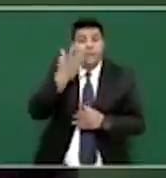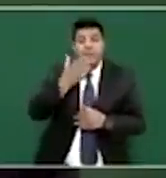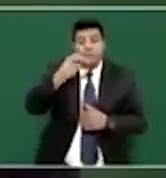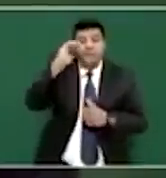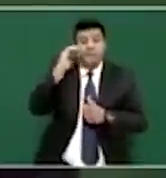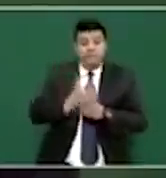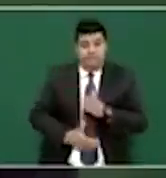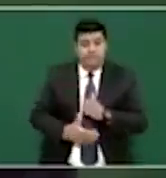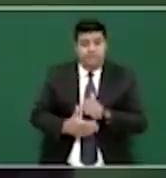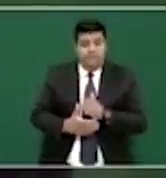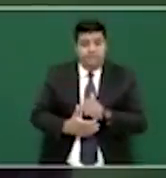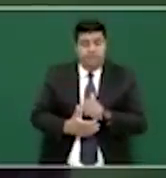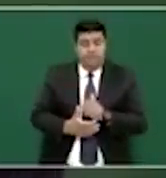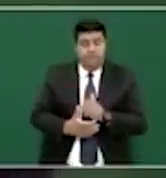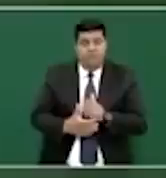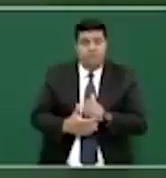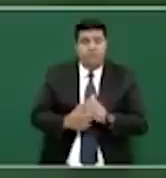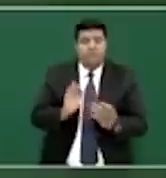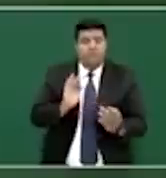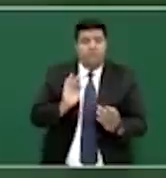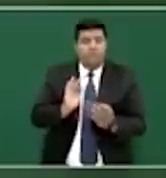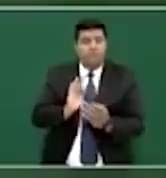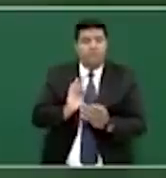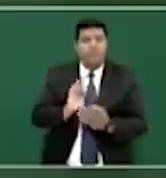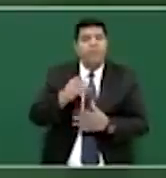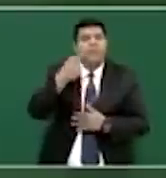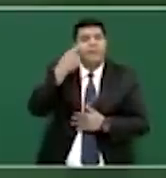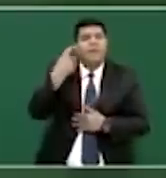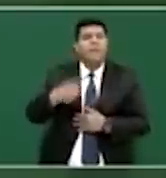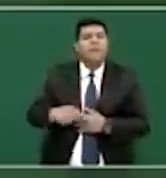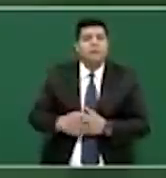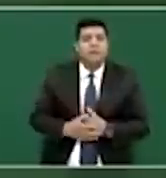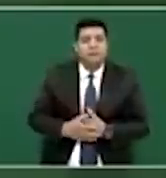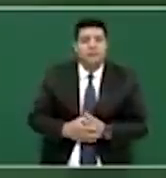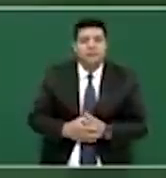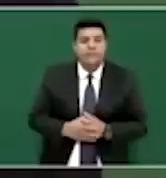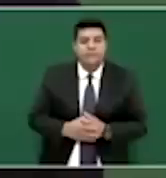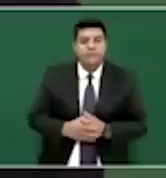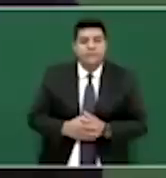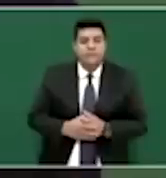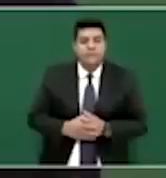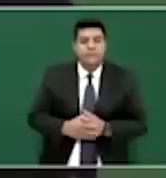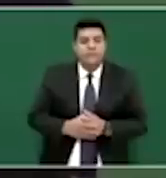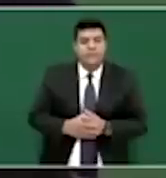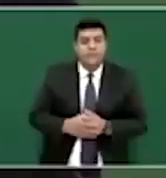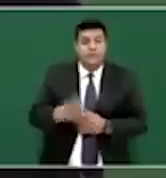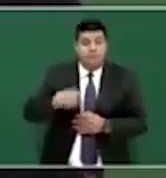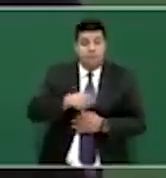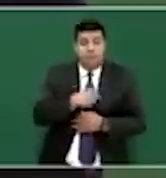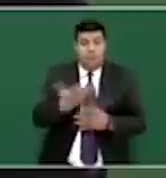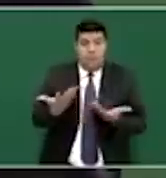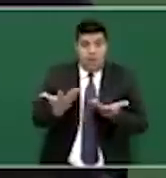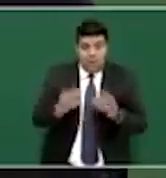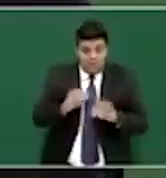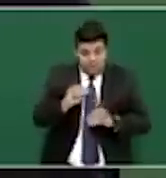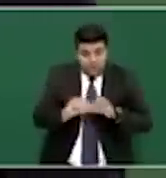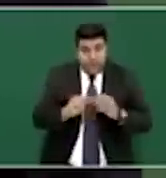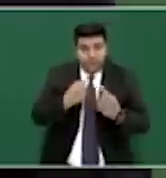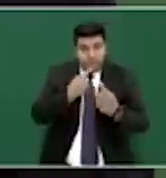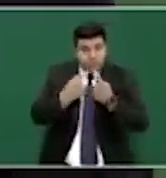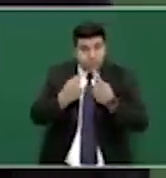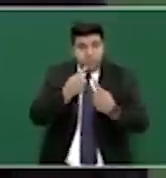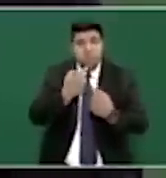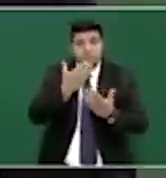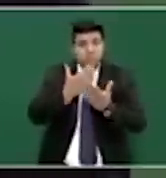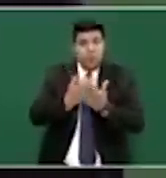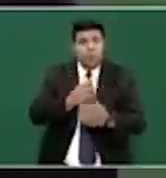recordando, subrayando, de que la base de esta estrategia, esto a pesar